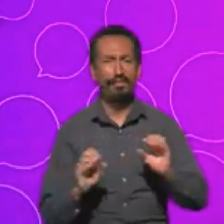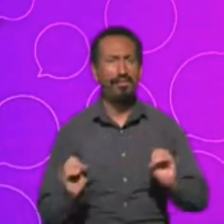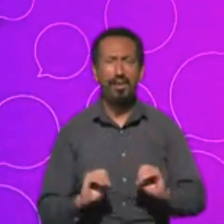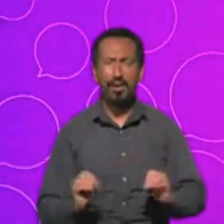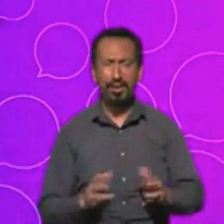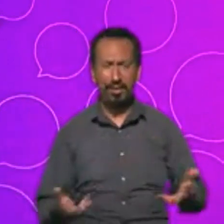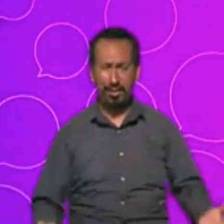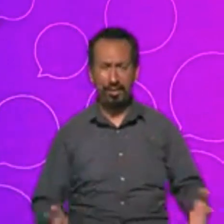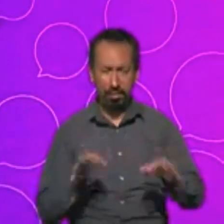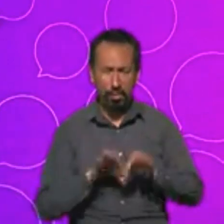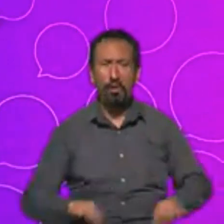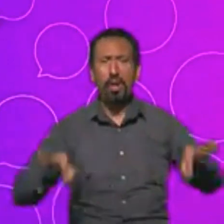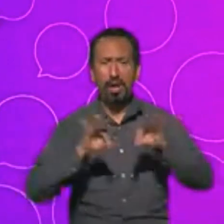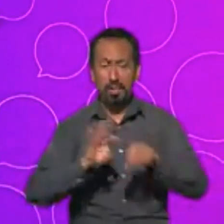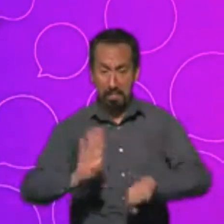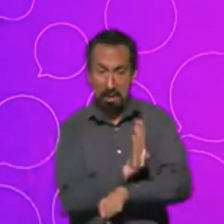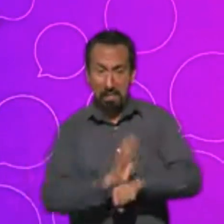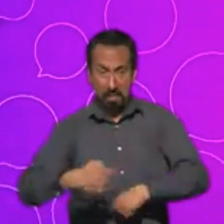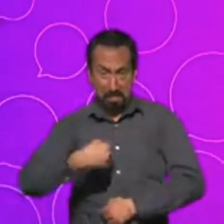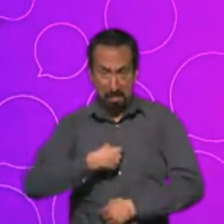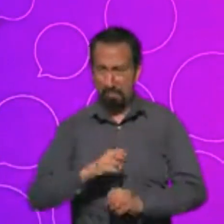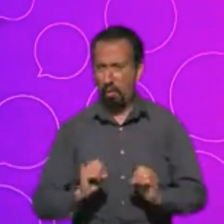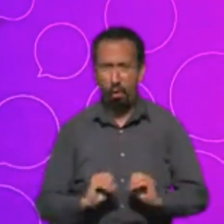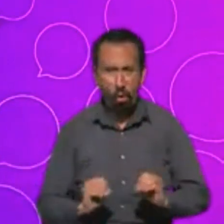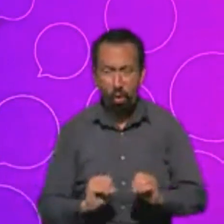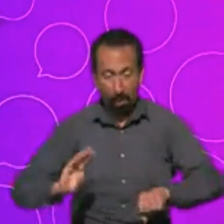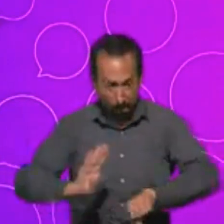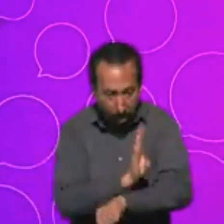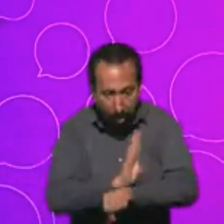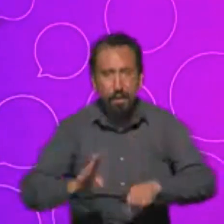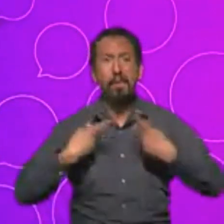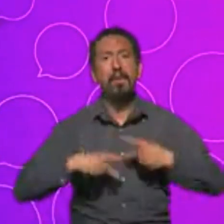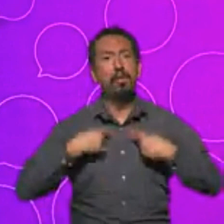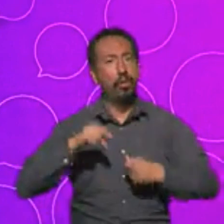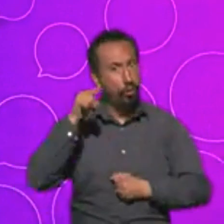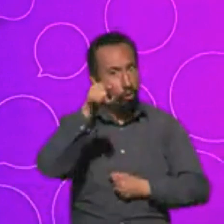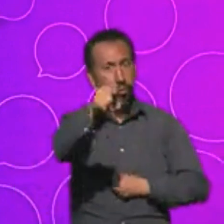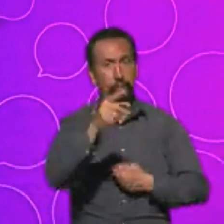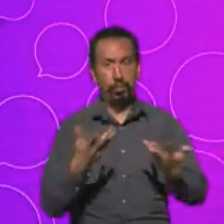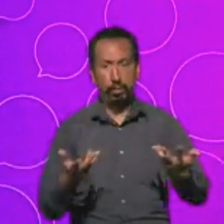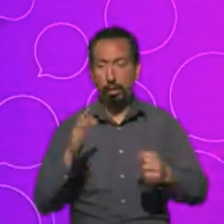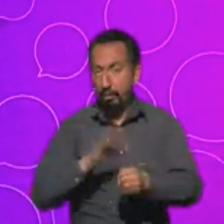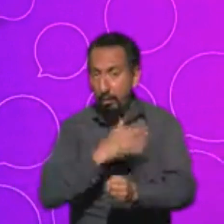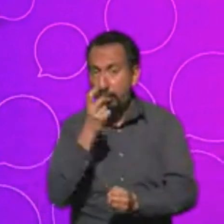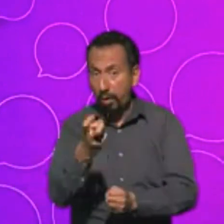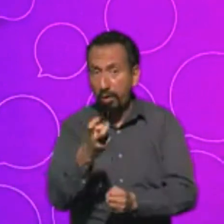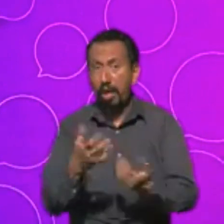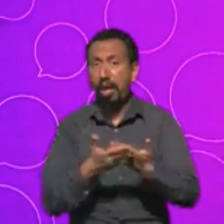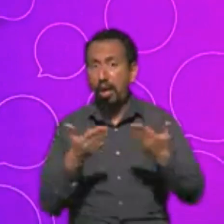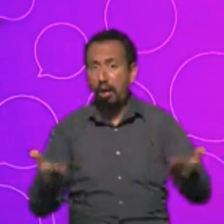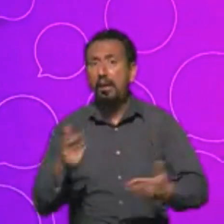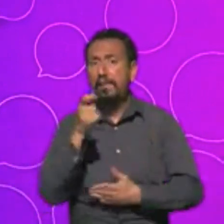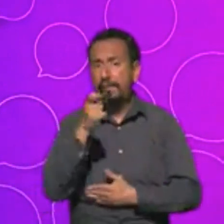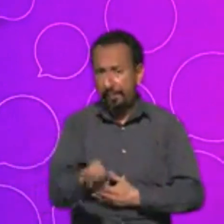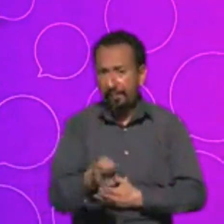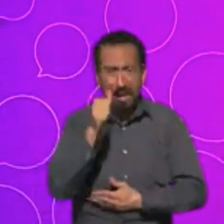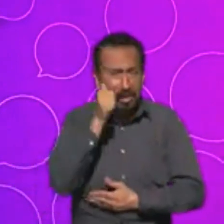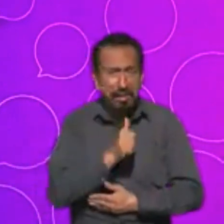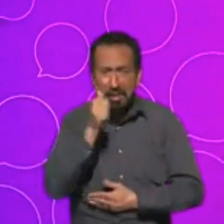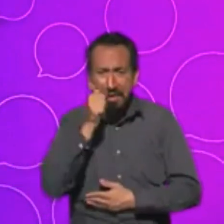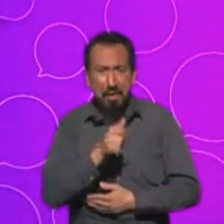podamos nosotros coordinar las cosas en favor de la ciudadanía si bien no es una función siempre la